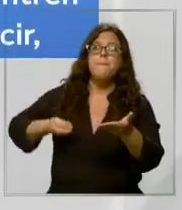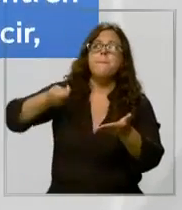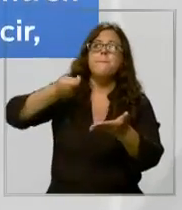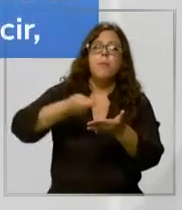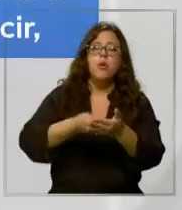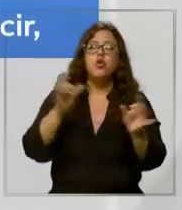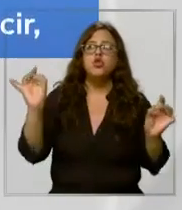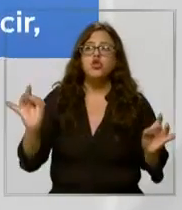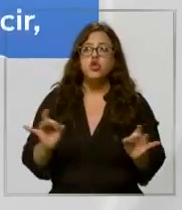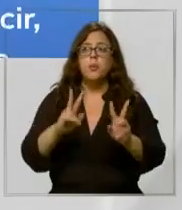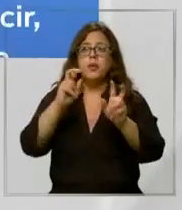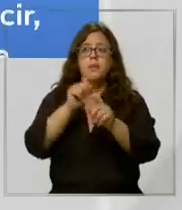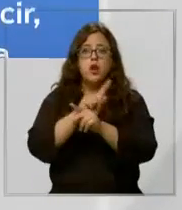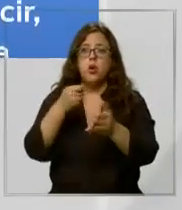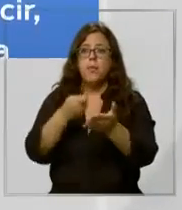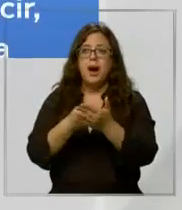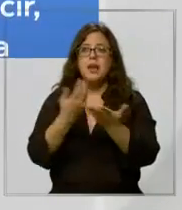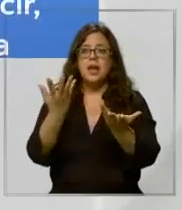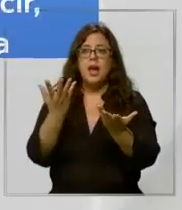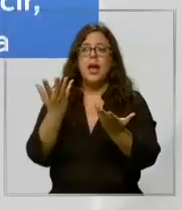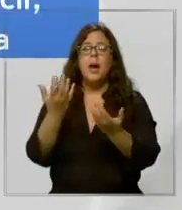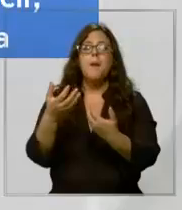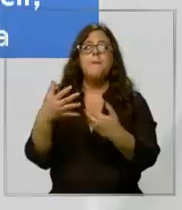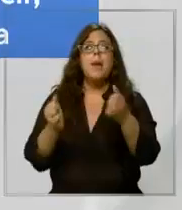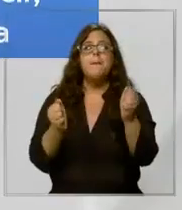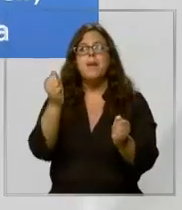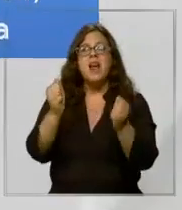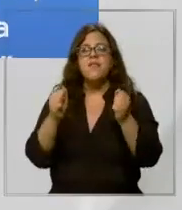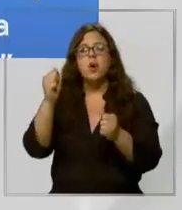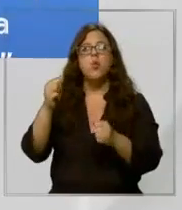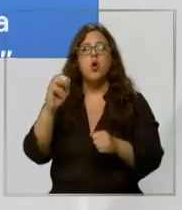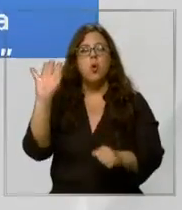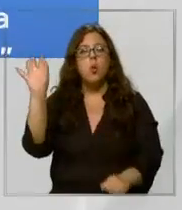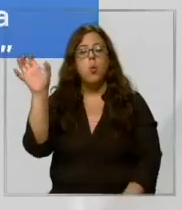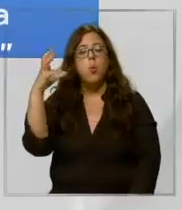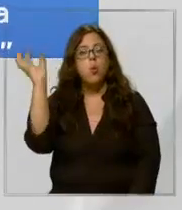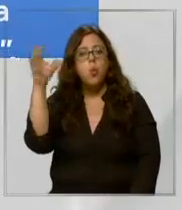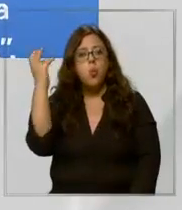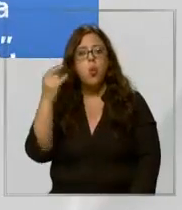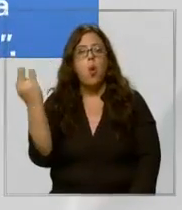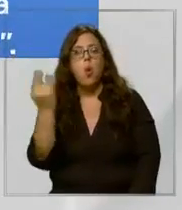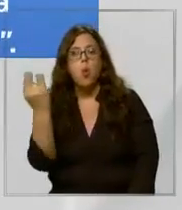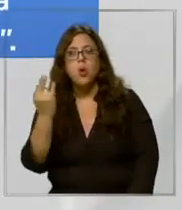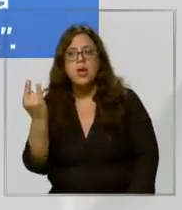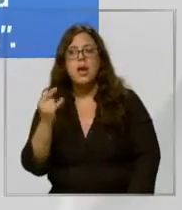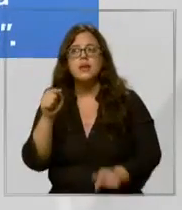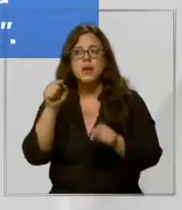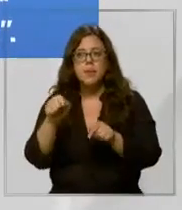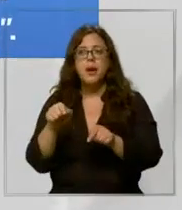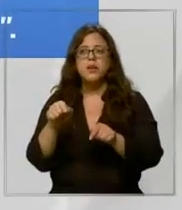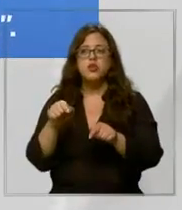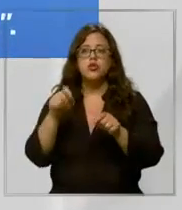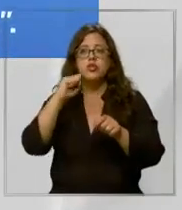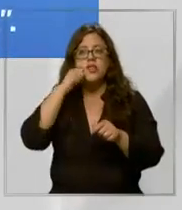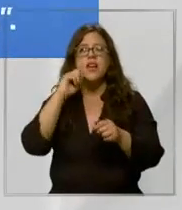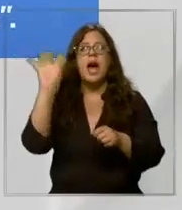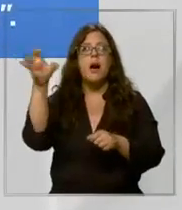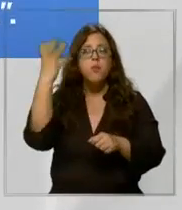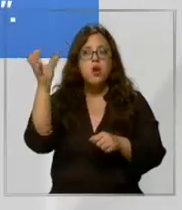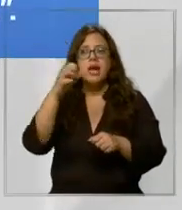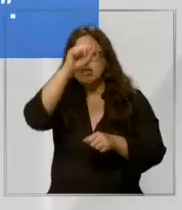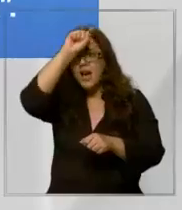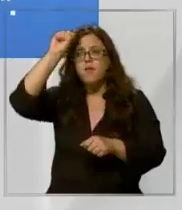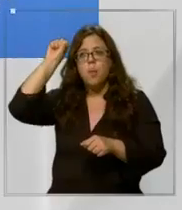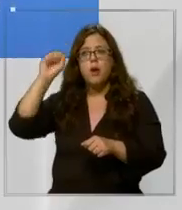única exención del pago es para los vehículos de emergencia cuando se encuentren cubriendo una situación de dicha naturaleza, es decir,